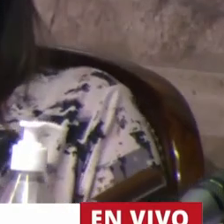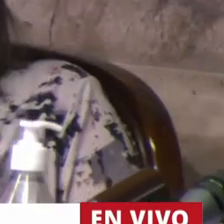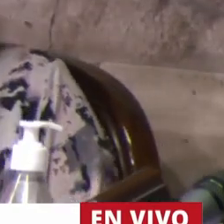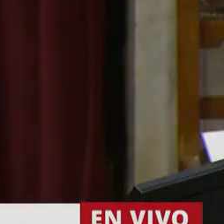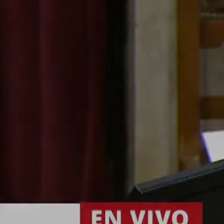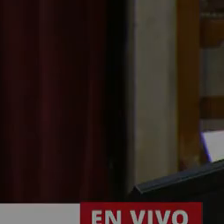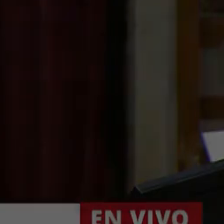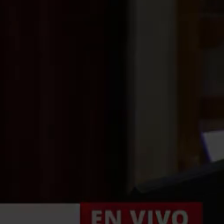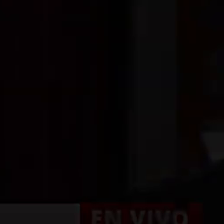Gracias, diputada.